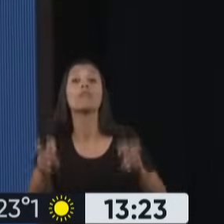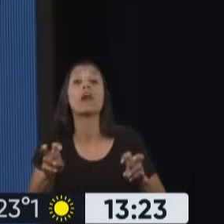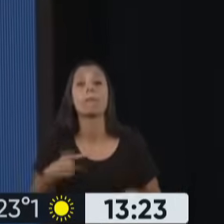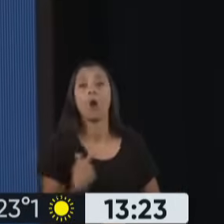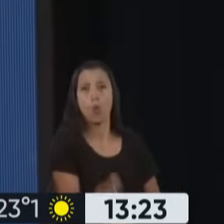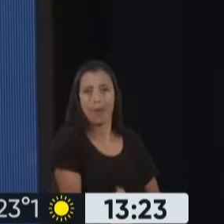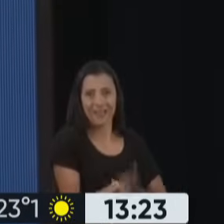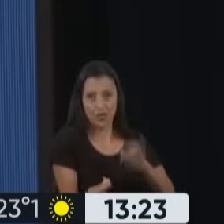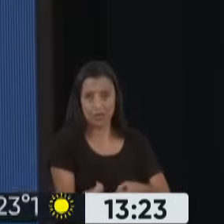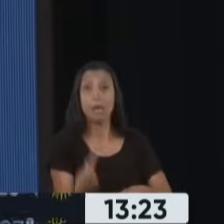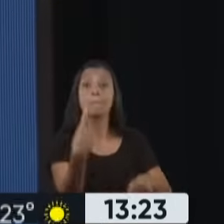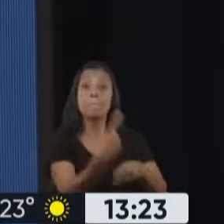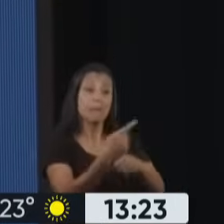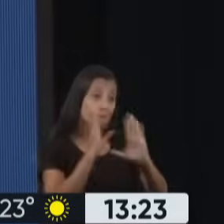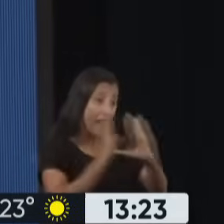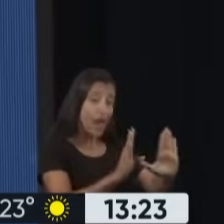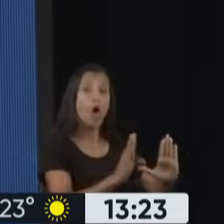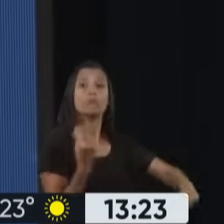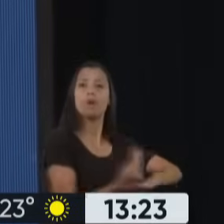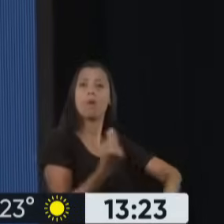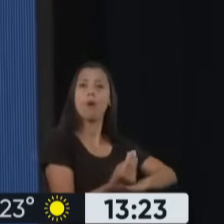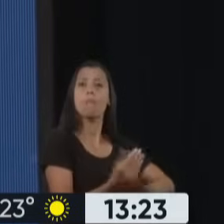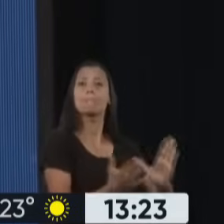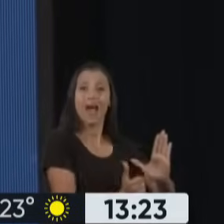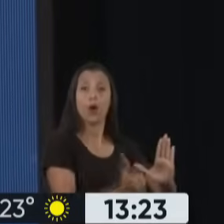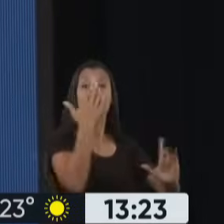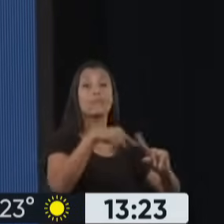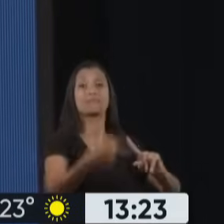previsional. Lo demás es demagogia.